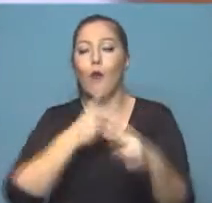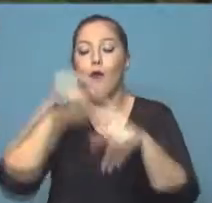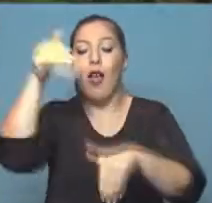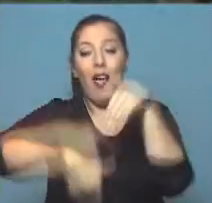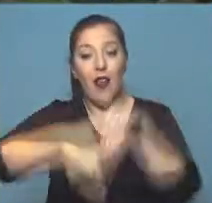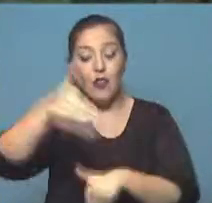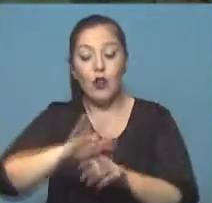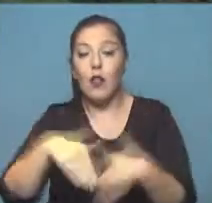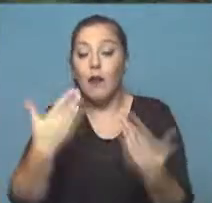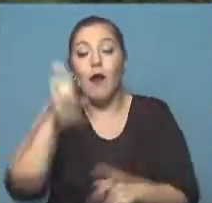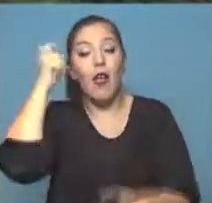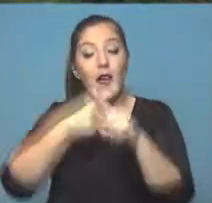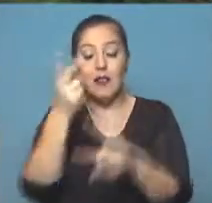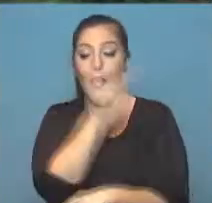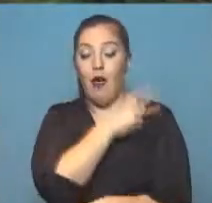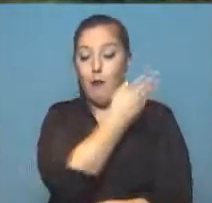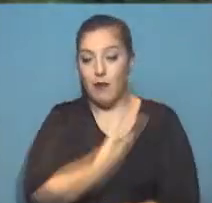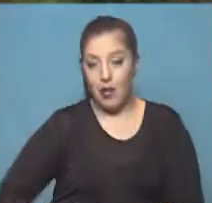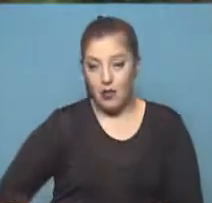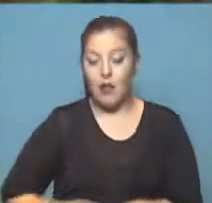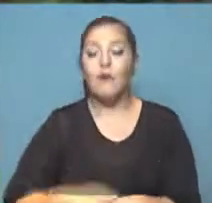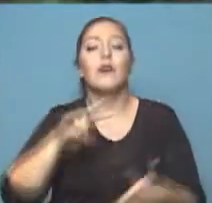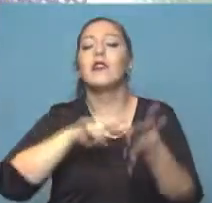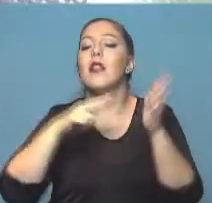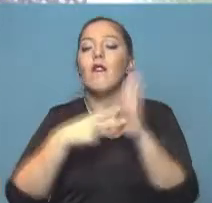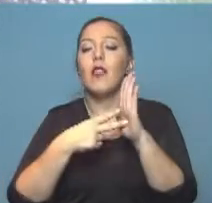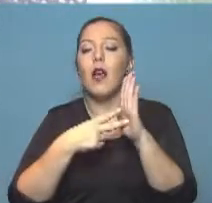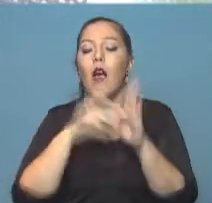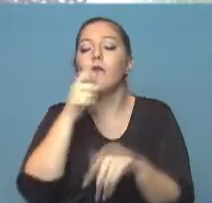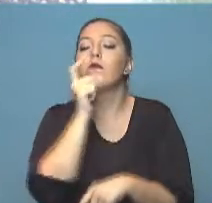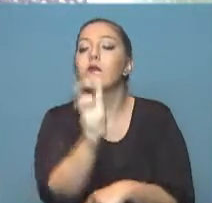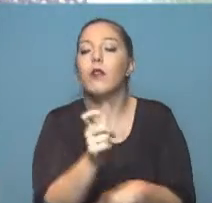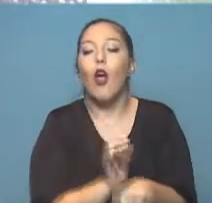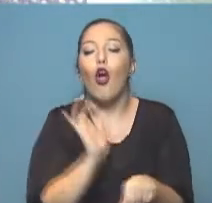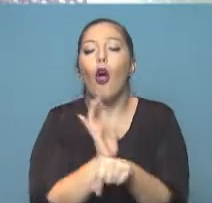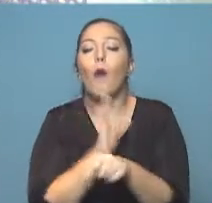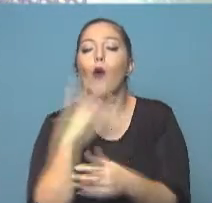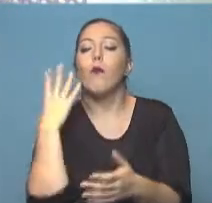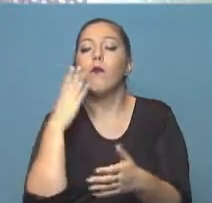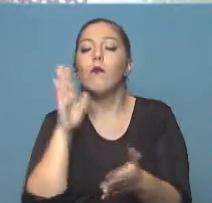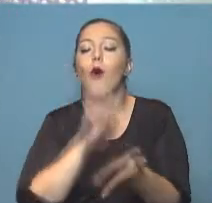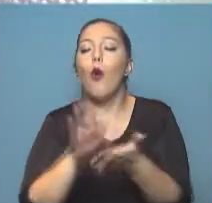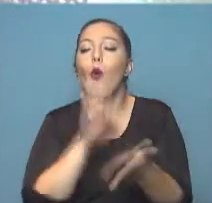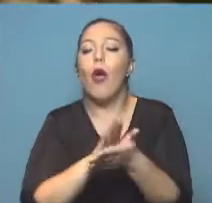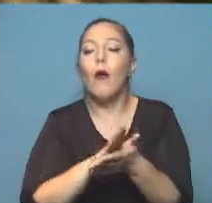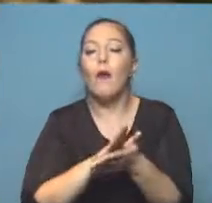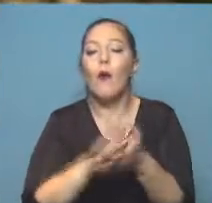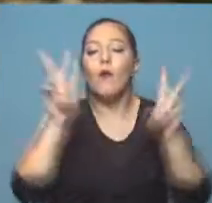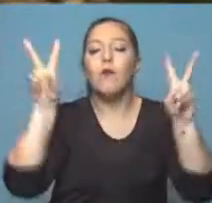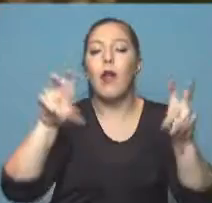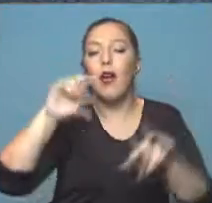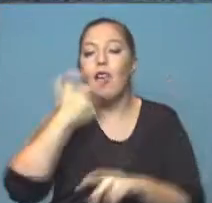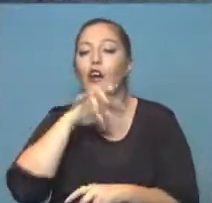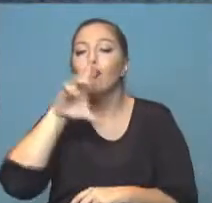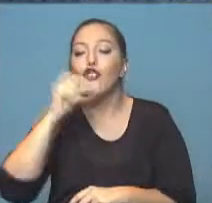elecciones, lo que para el ex jefe de Estado significaría, según sus palabras, la instauración del castrochavismo en